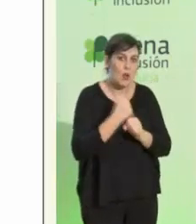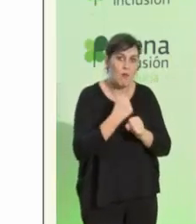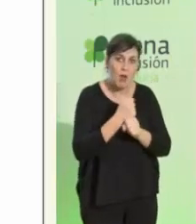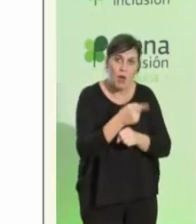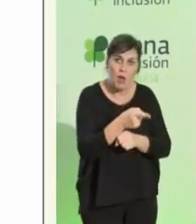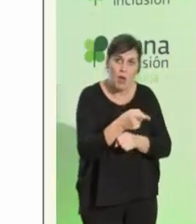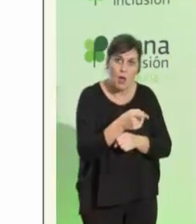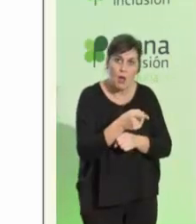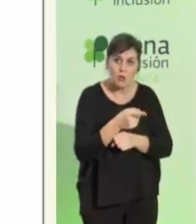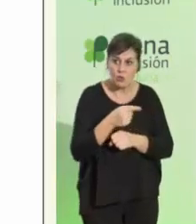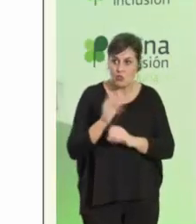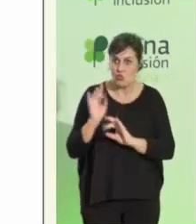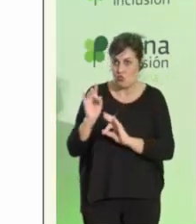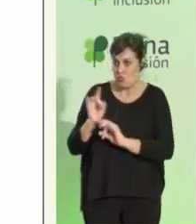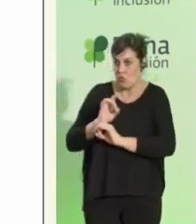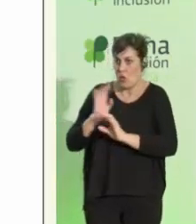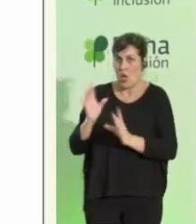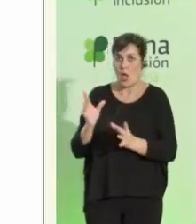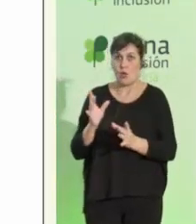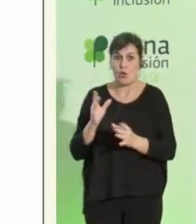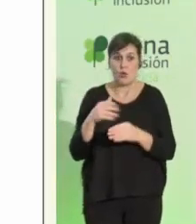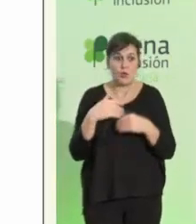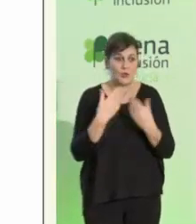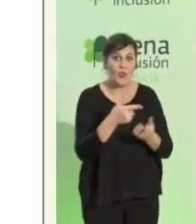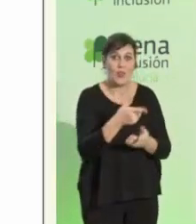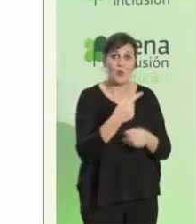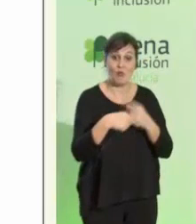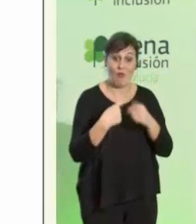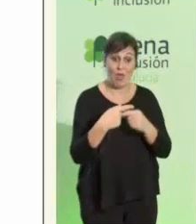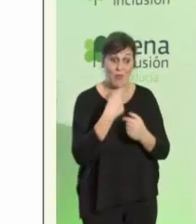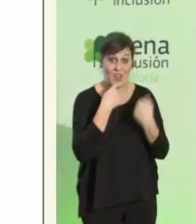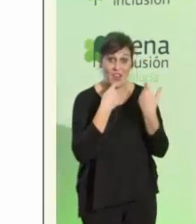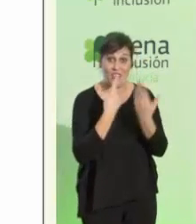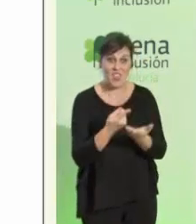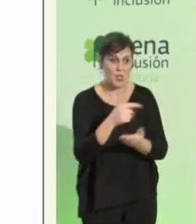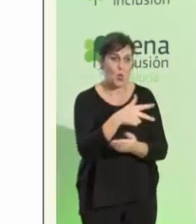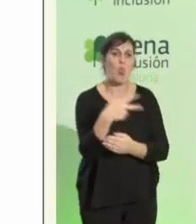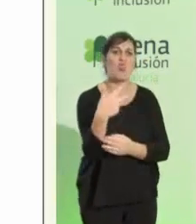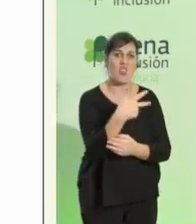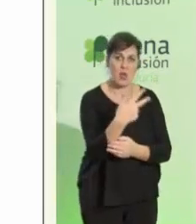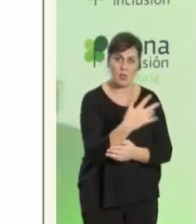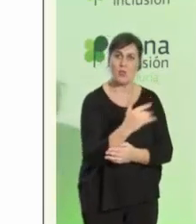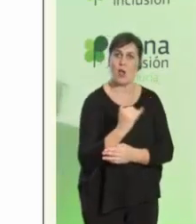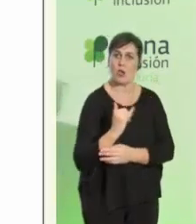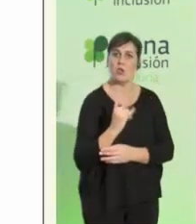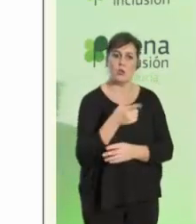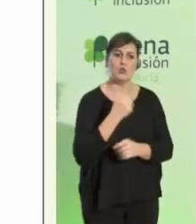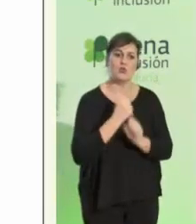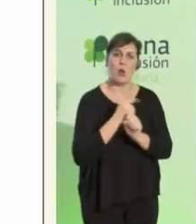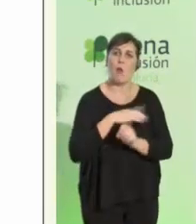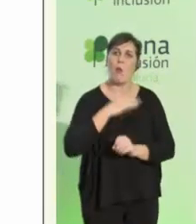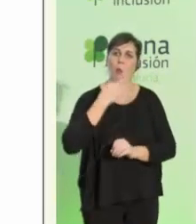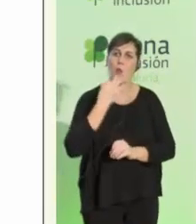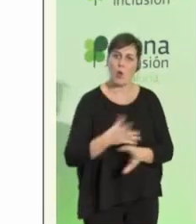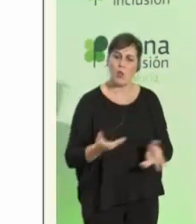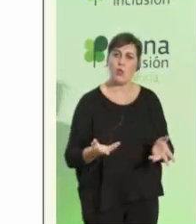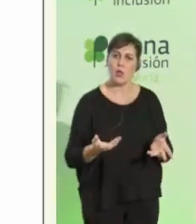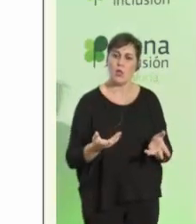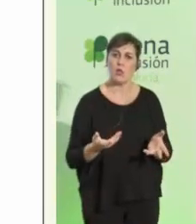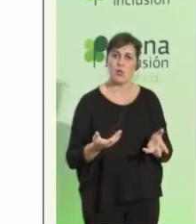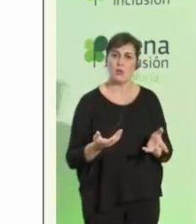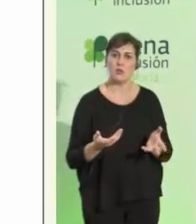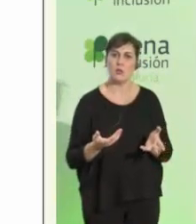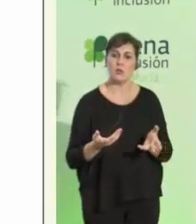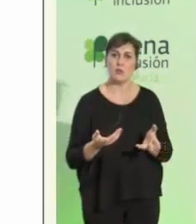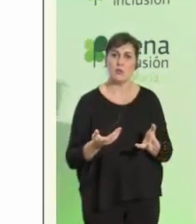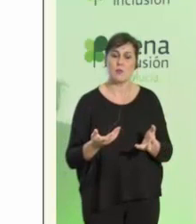quiero. Pues entonces tienes que decirle a tu familia que es tu derecho, que sí puedes trabajar. Y entonces